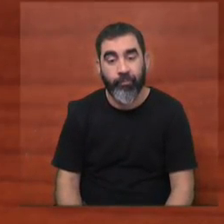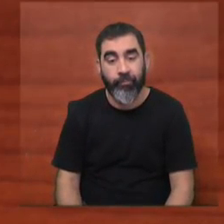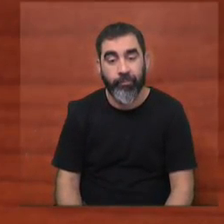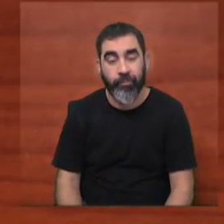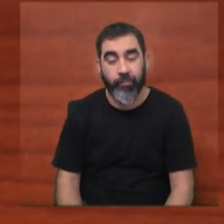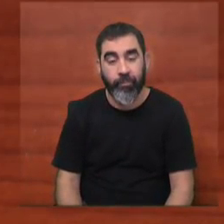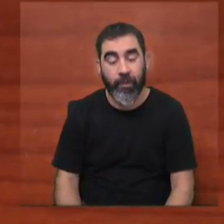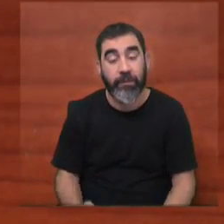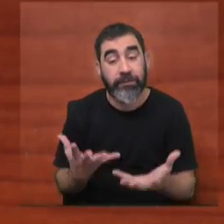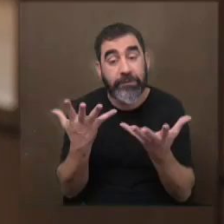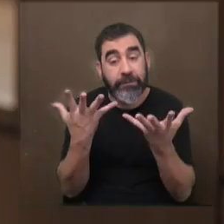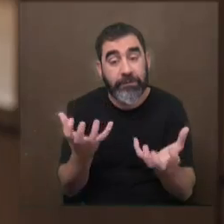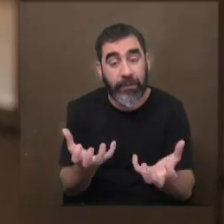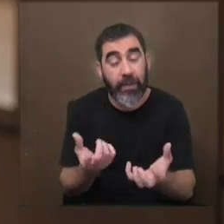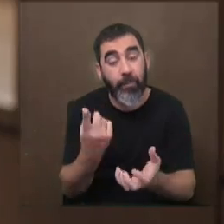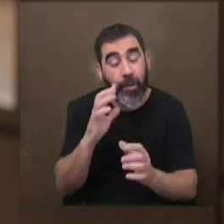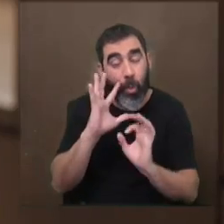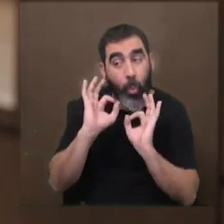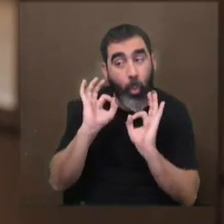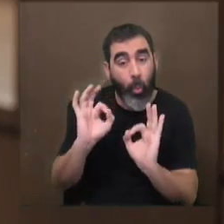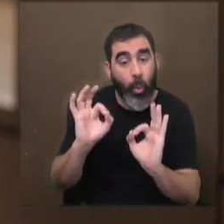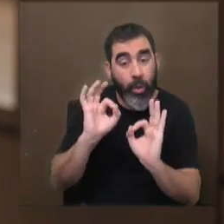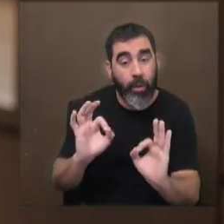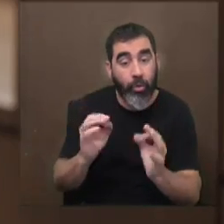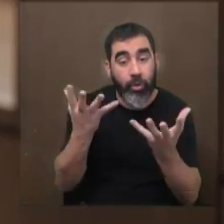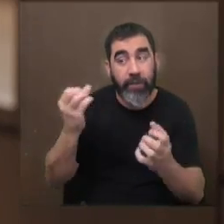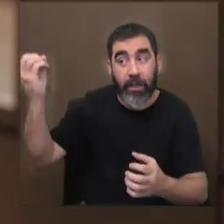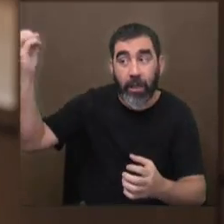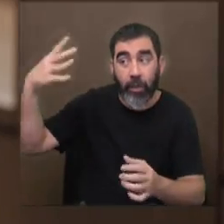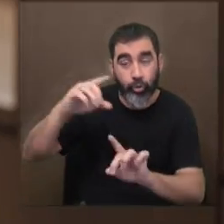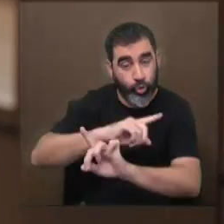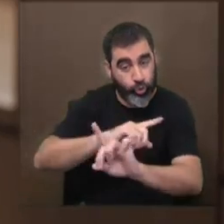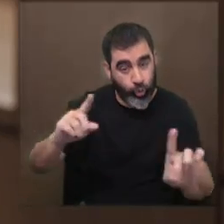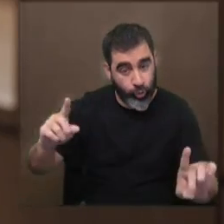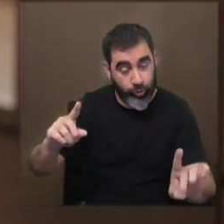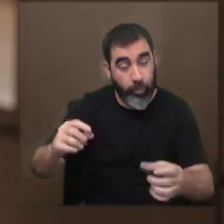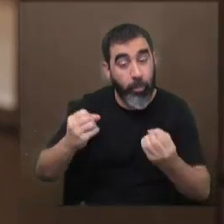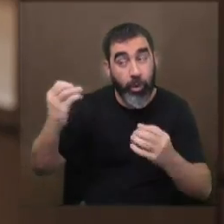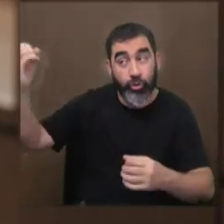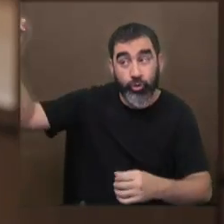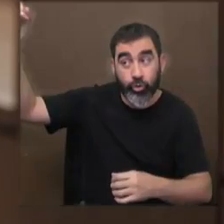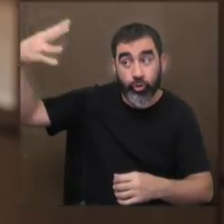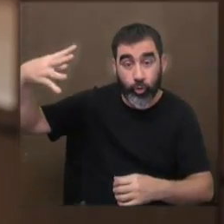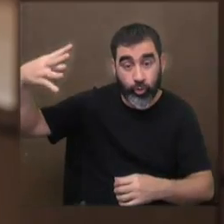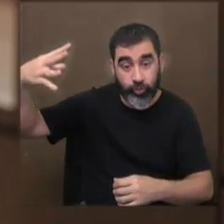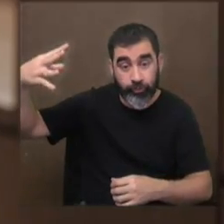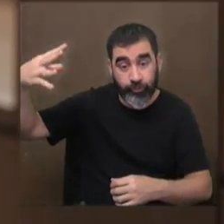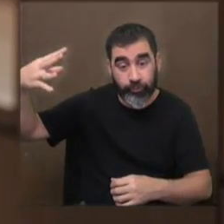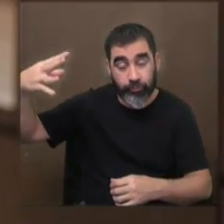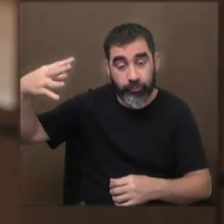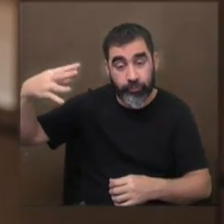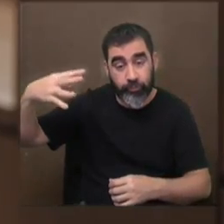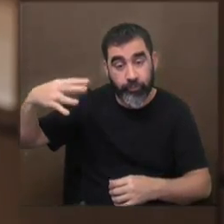Hay que secarlo bien, pero hay que tener cuidado de no secar al sol, porque el sol tiene un